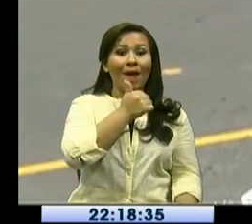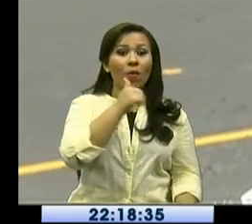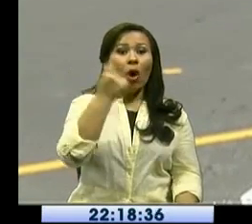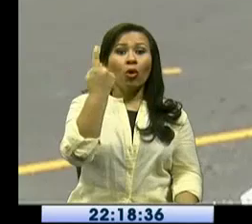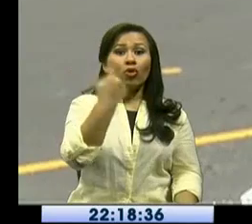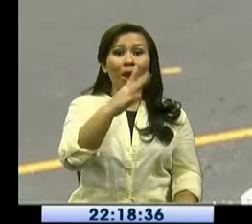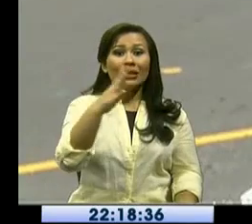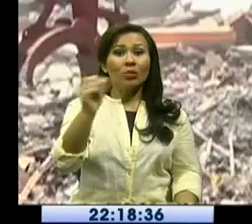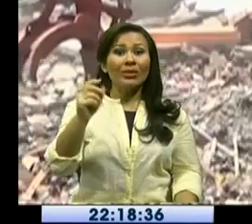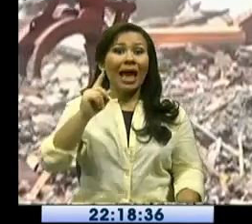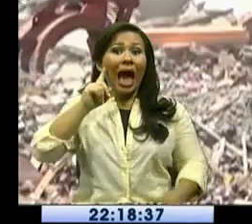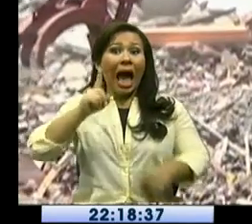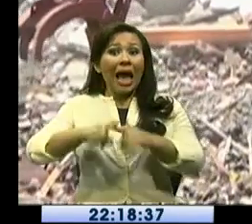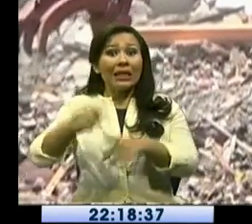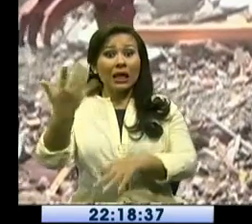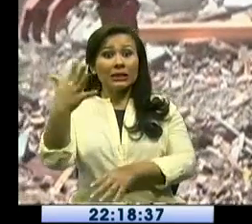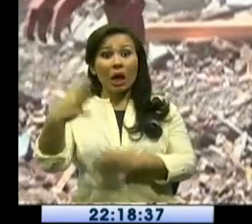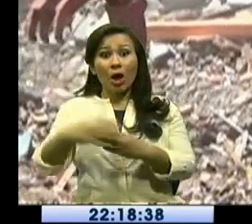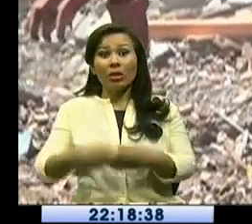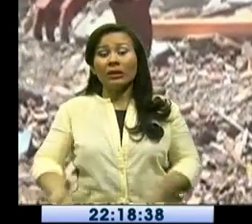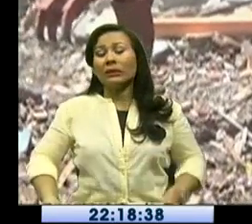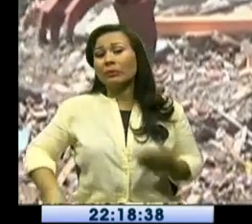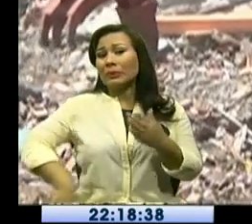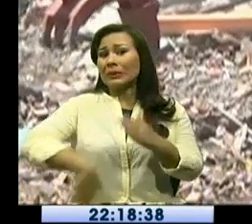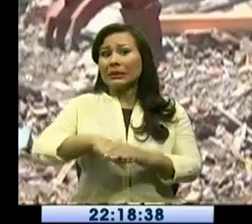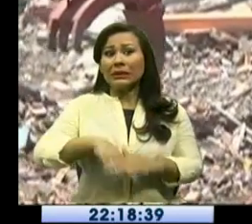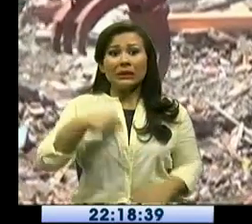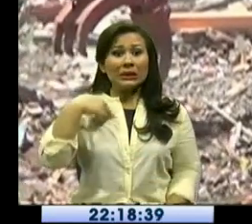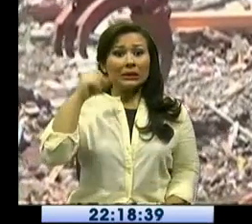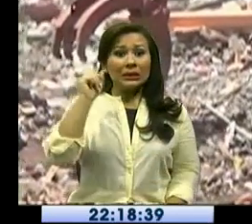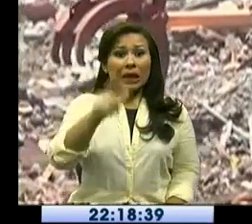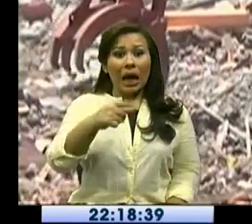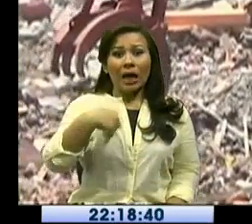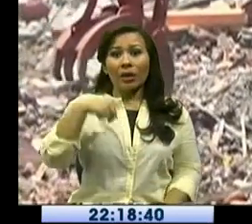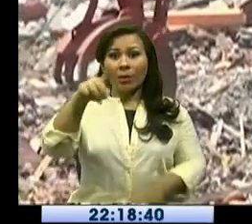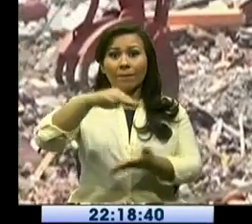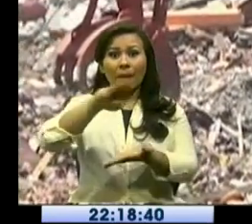$1.50 o a $5. Con cámaras de Eduardo García desde Manta, provincia de Manabí, informó Wendy Delgado.